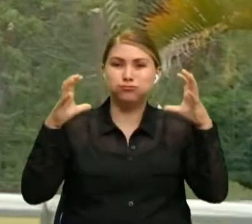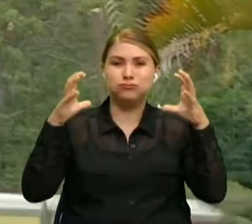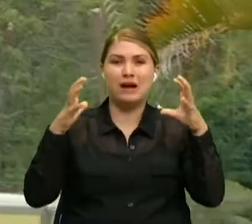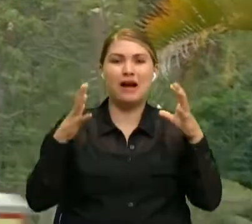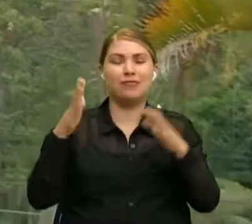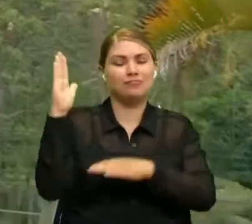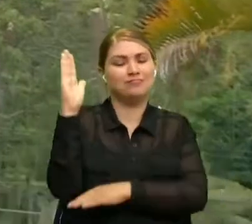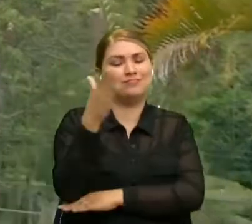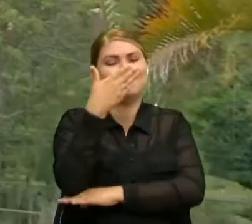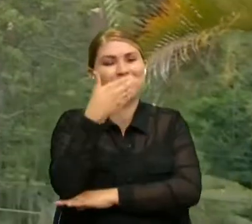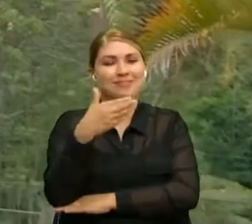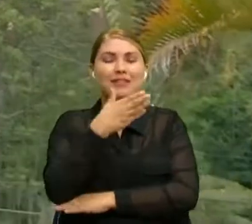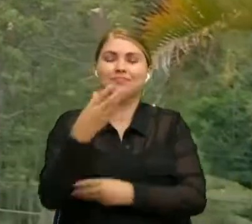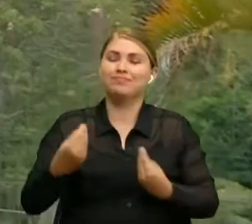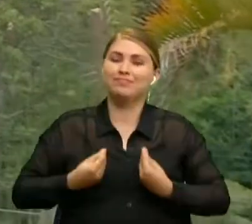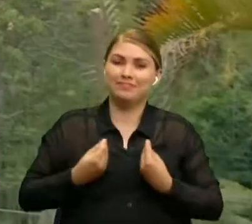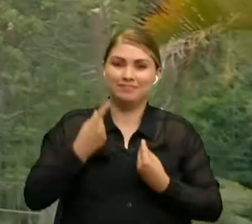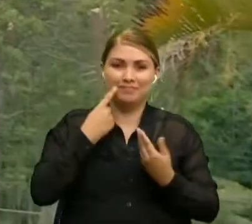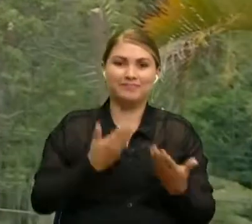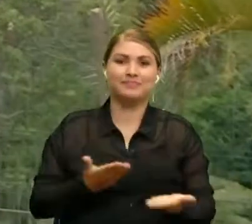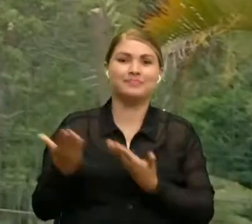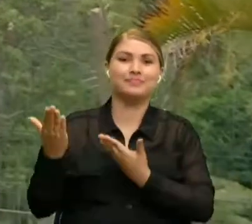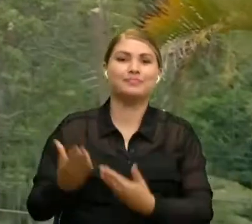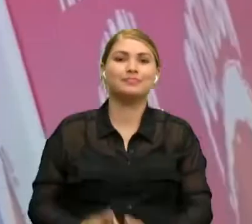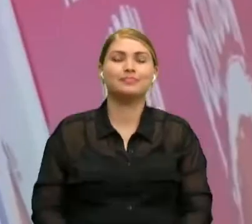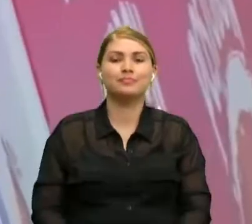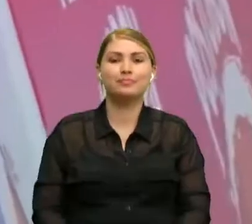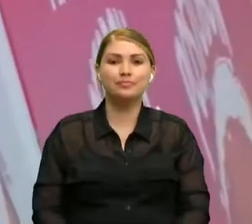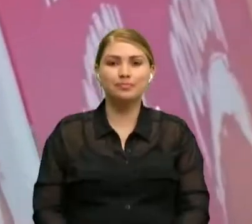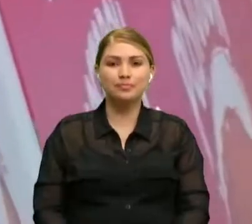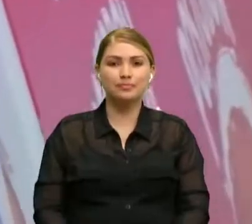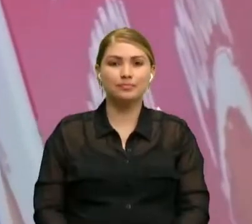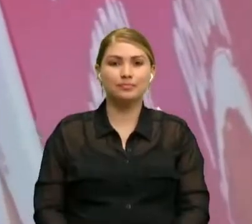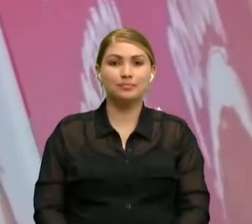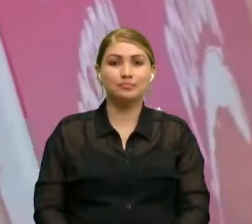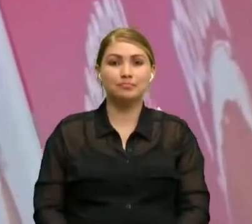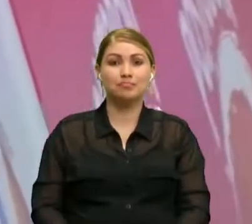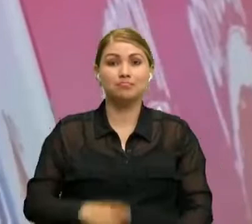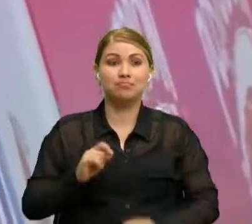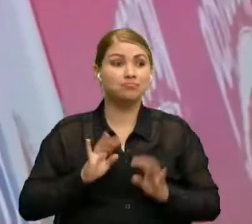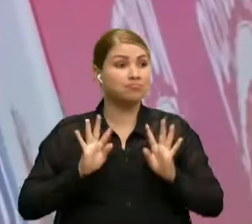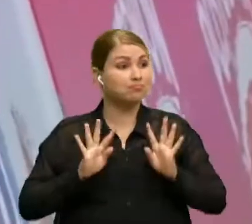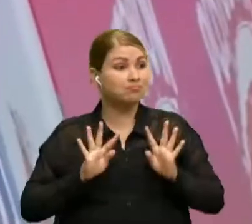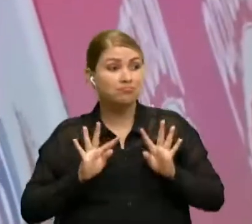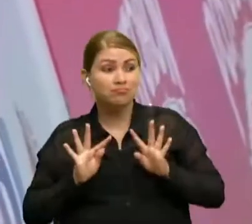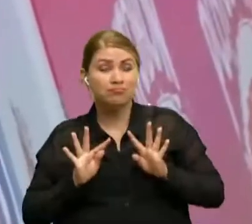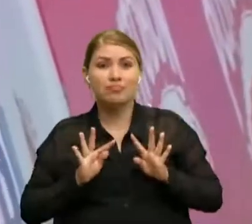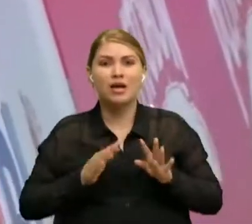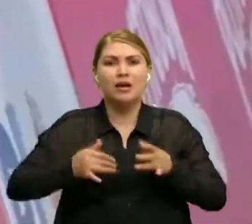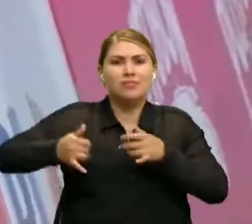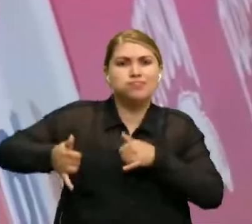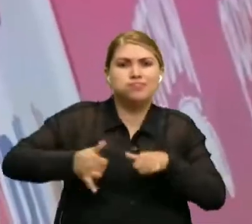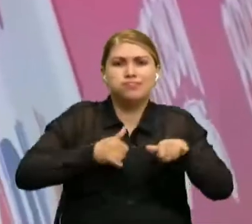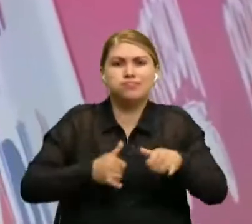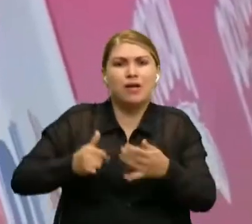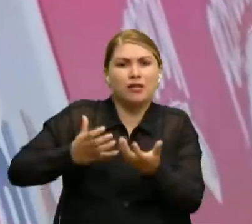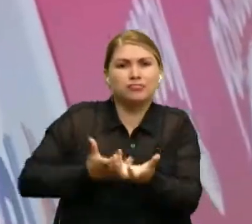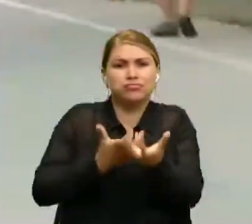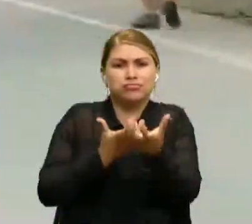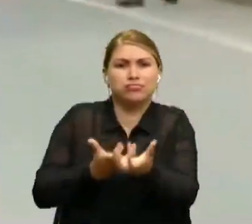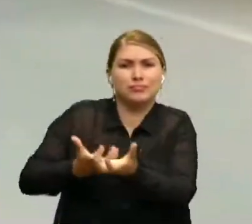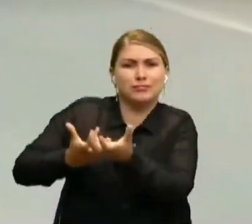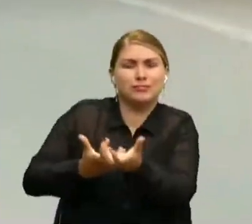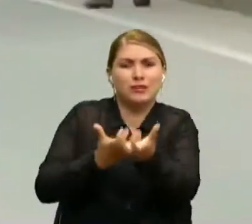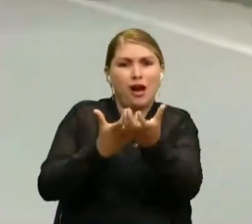la bandera, y así lo viven también ellos. A la expectativa del paso de la caravana multicolor de pedalistas, estuvieron